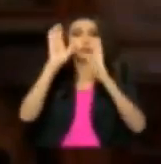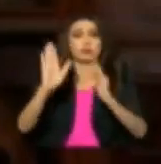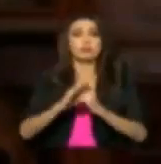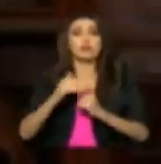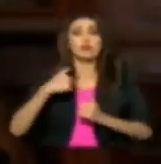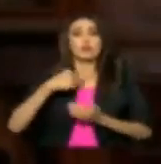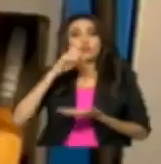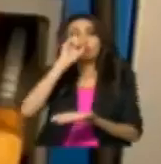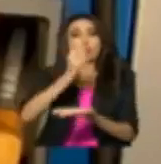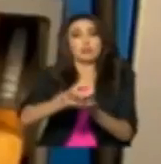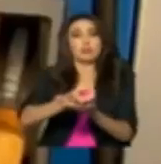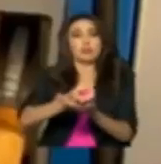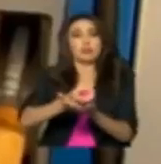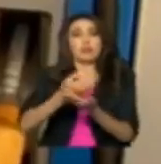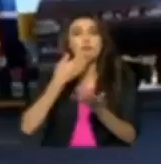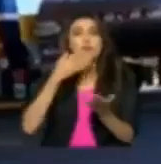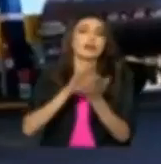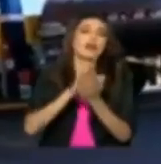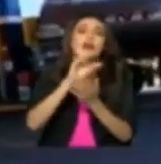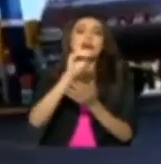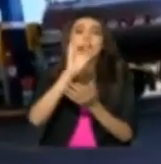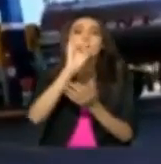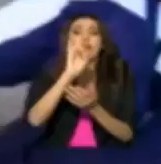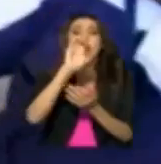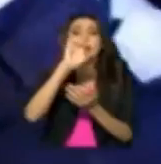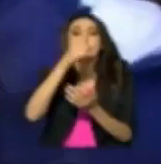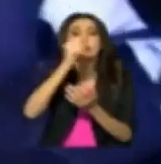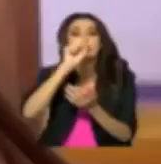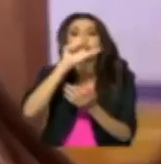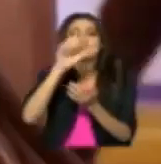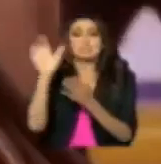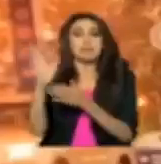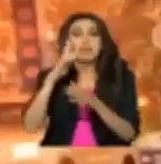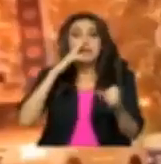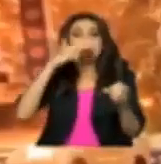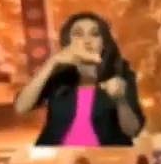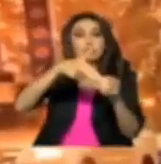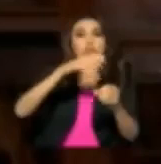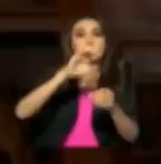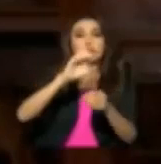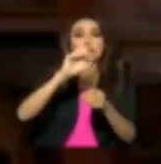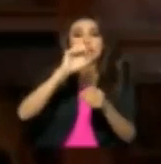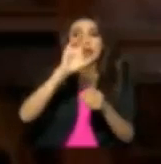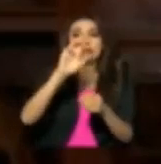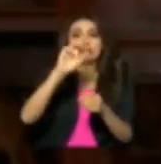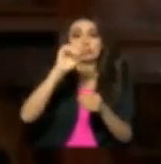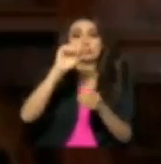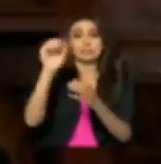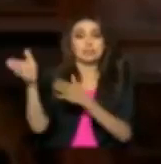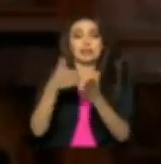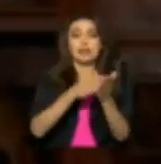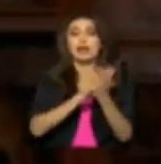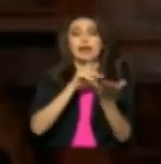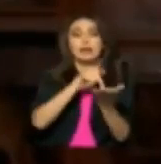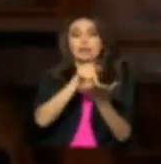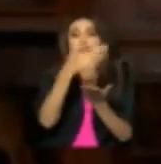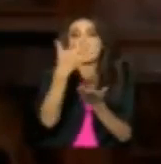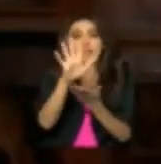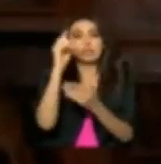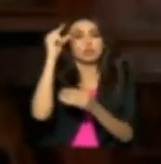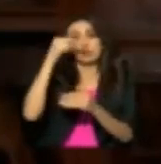firmado el decreto que libera el precio del diésel y de la gasolina extra. Y para proteger a quienes se pudieran ver afectados por la